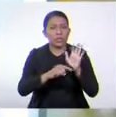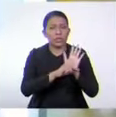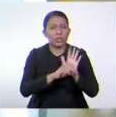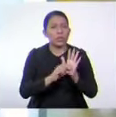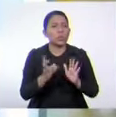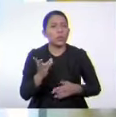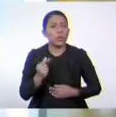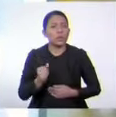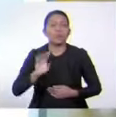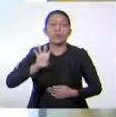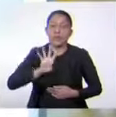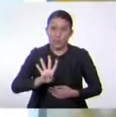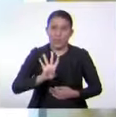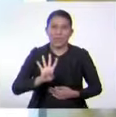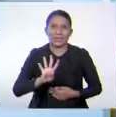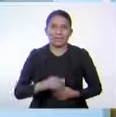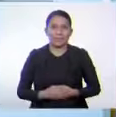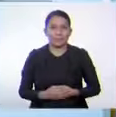4 electrones.